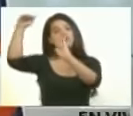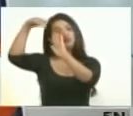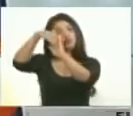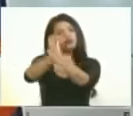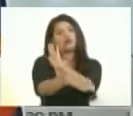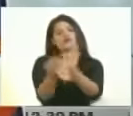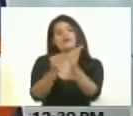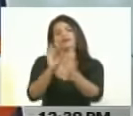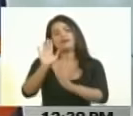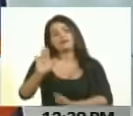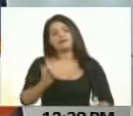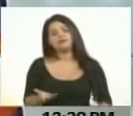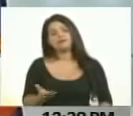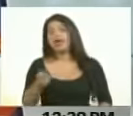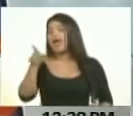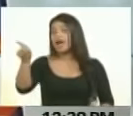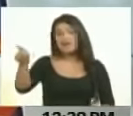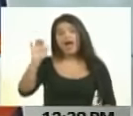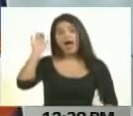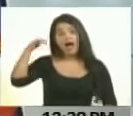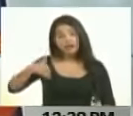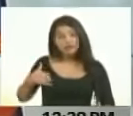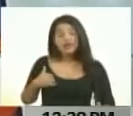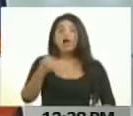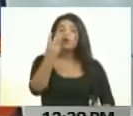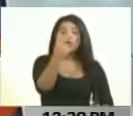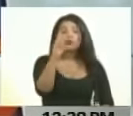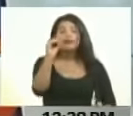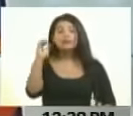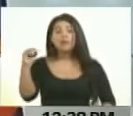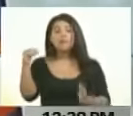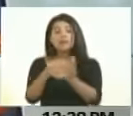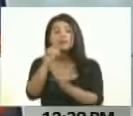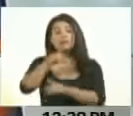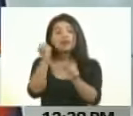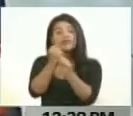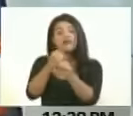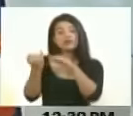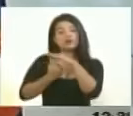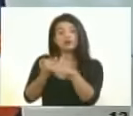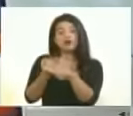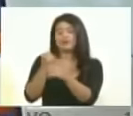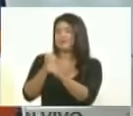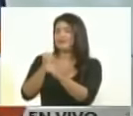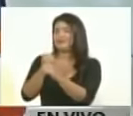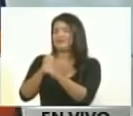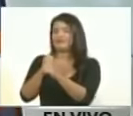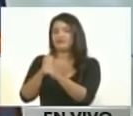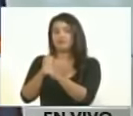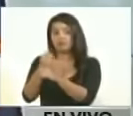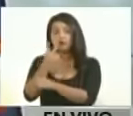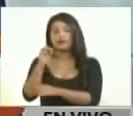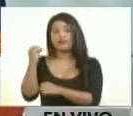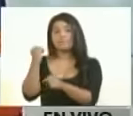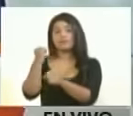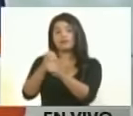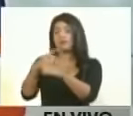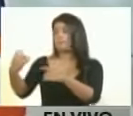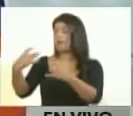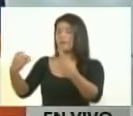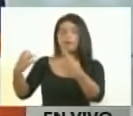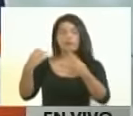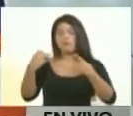funcionarios, sin hablar de la promoción de los despidos en el sector privado, más de 200.000 funcionarios han